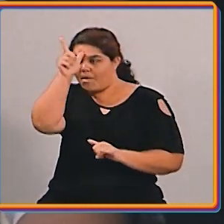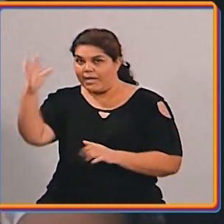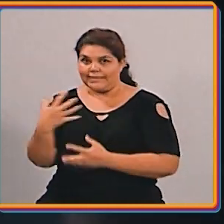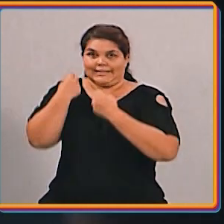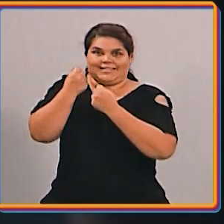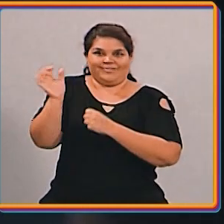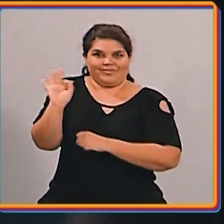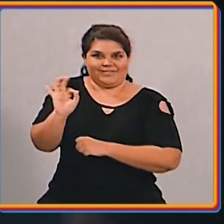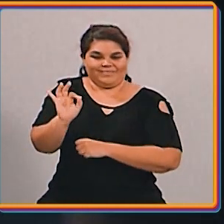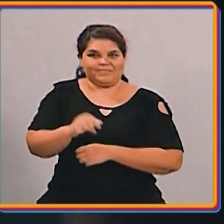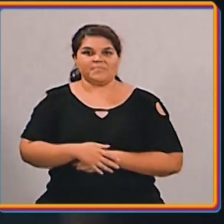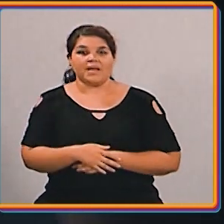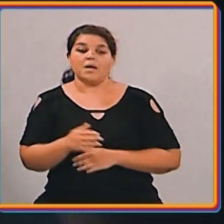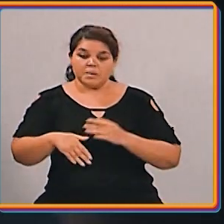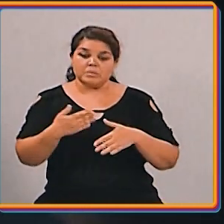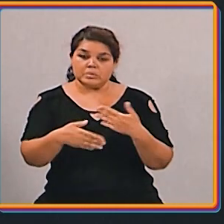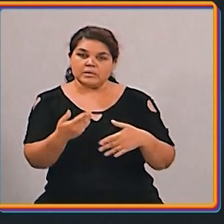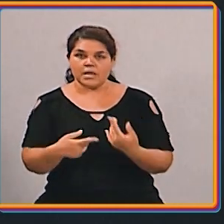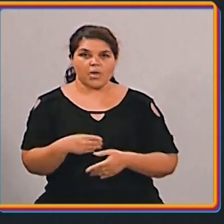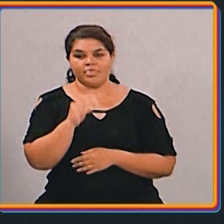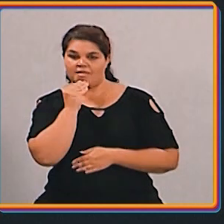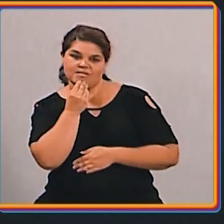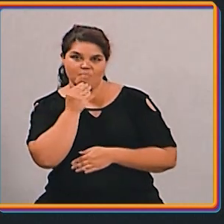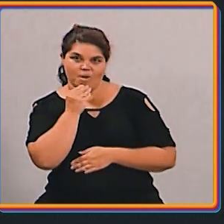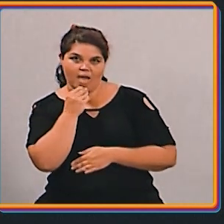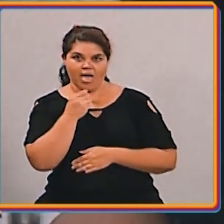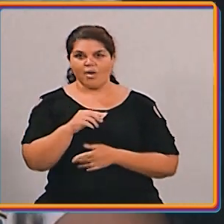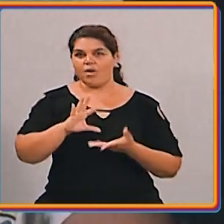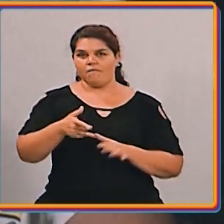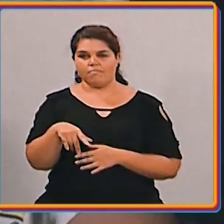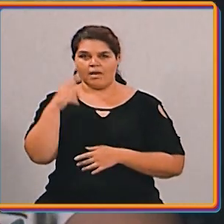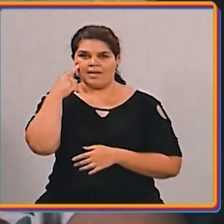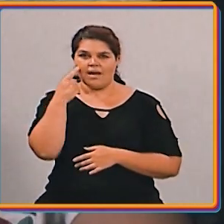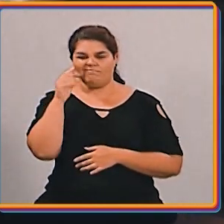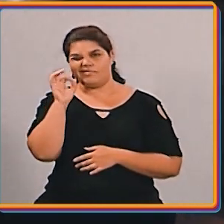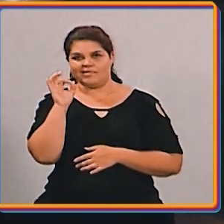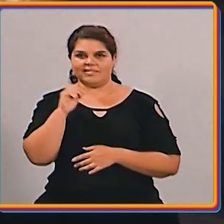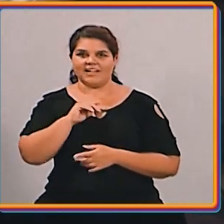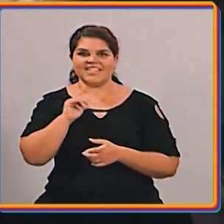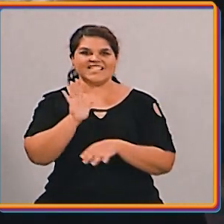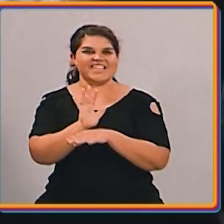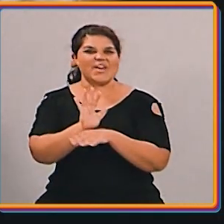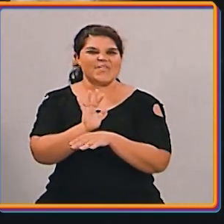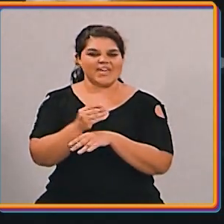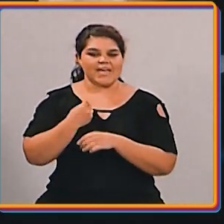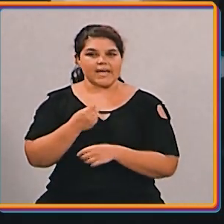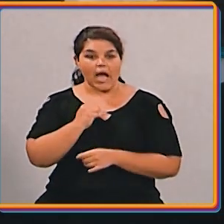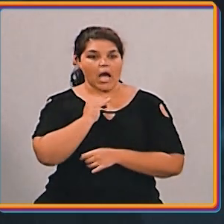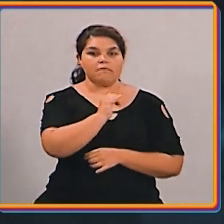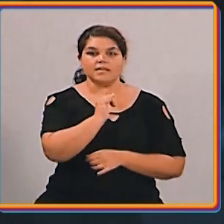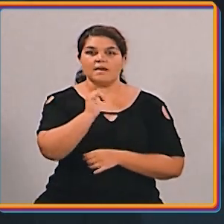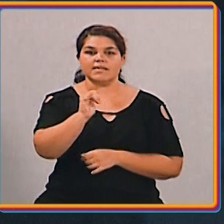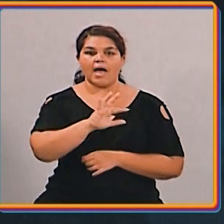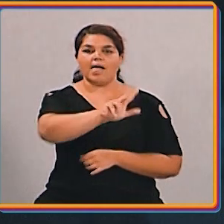descubra. A lo largo del juego y disimuladamente, con una guiñada de ojo, el ladrón irá eliminando participantes de la